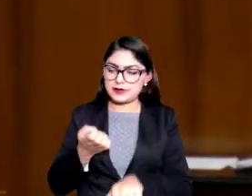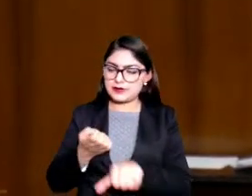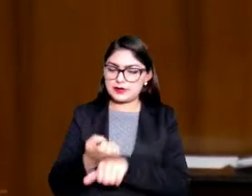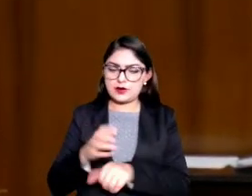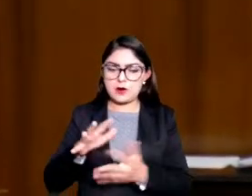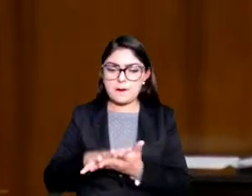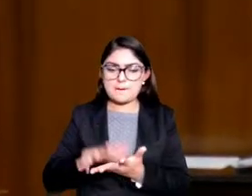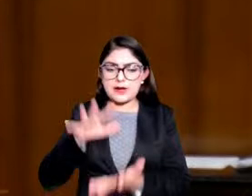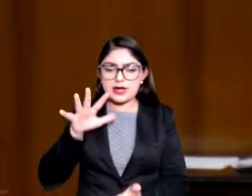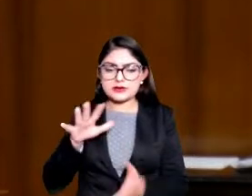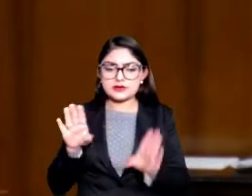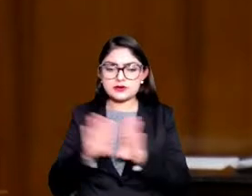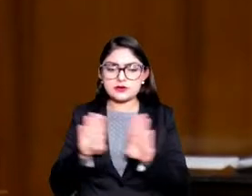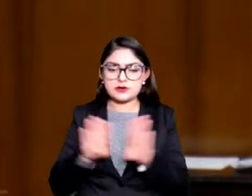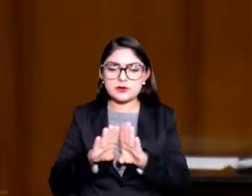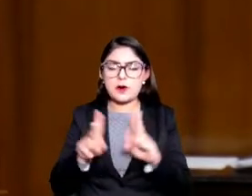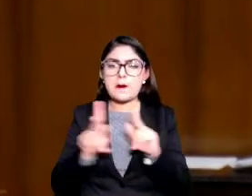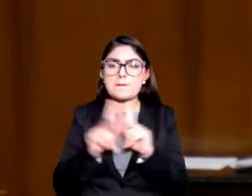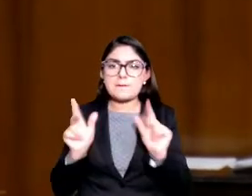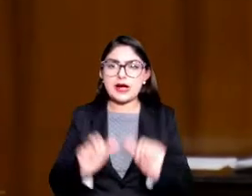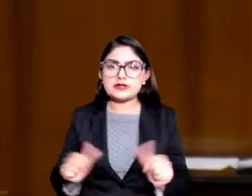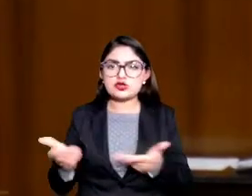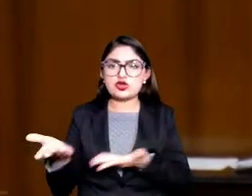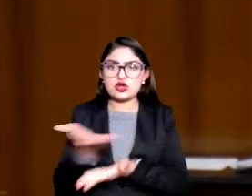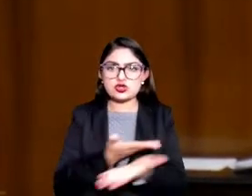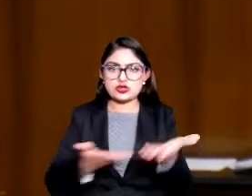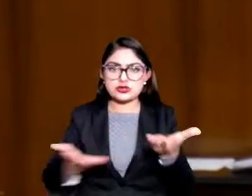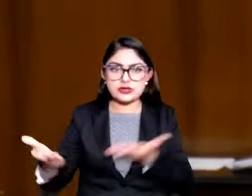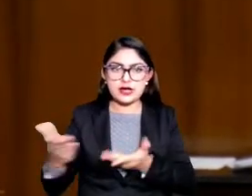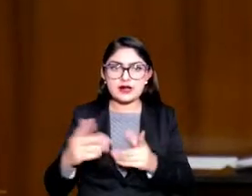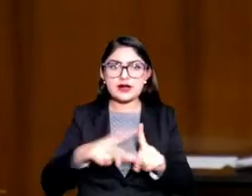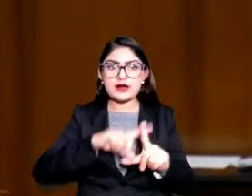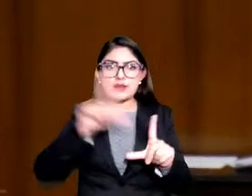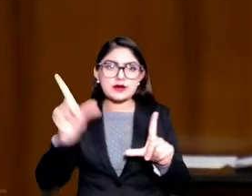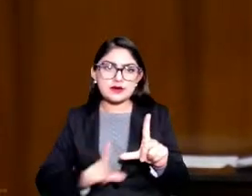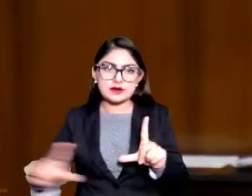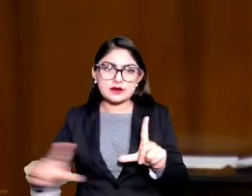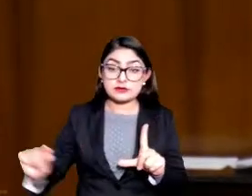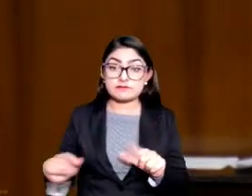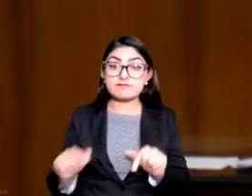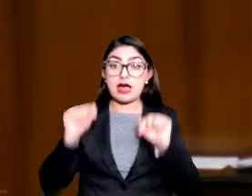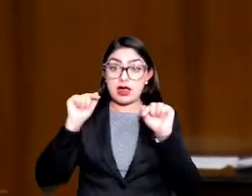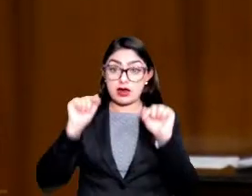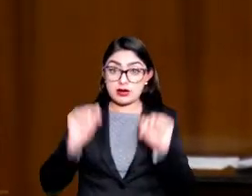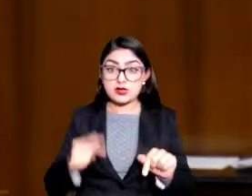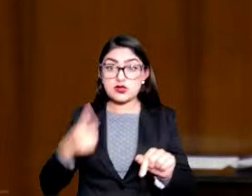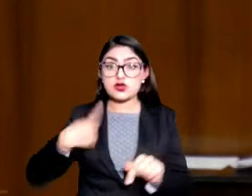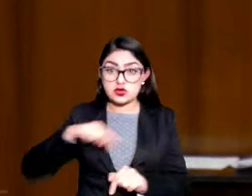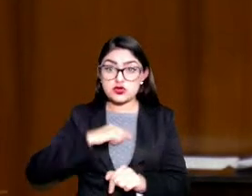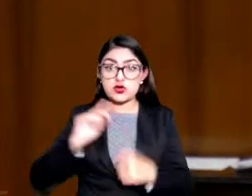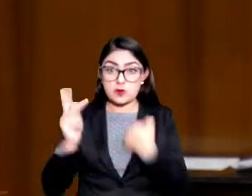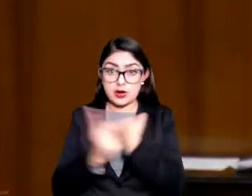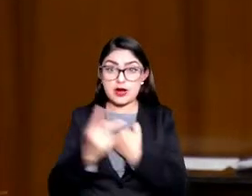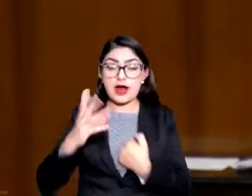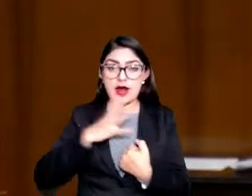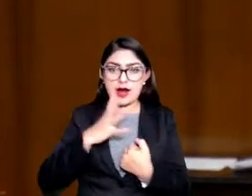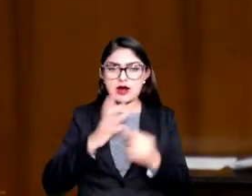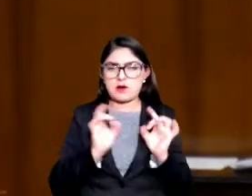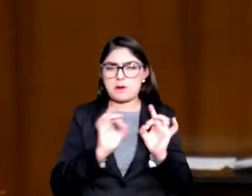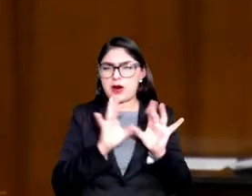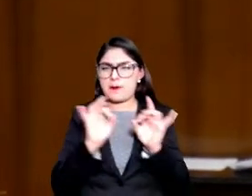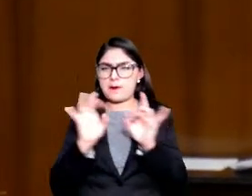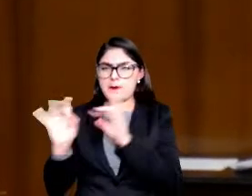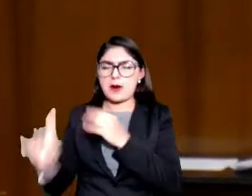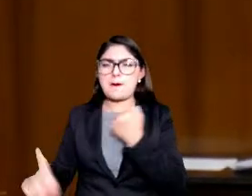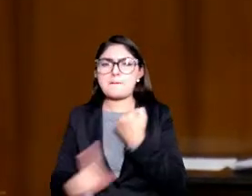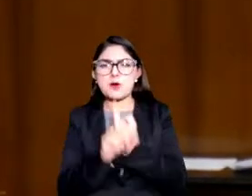paz social en toda la República Mexicana, que vemos en el país grandes situaciones de carácter delictiva